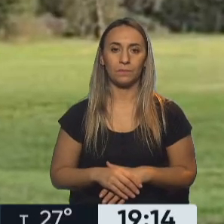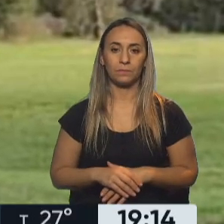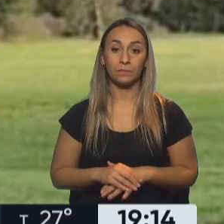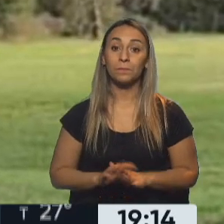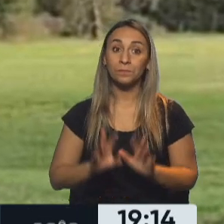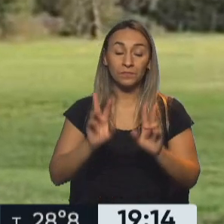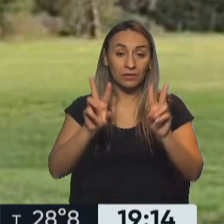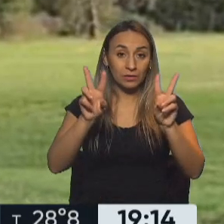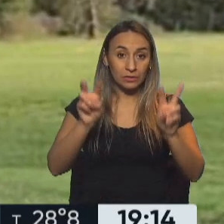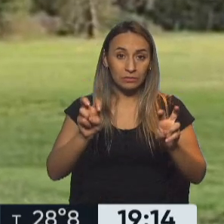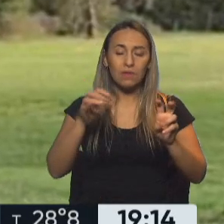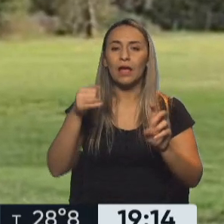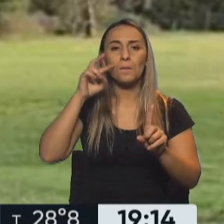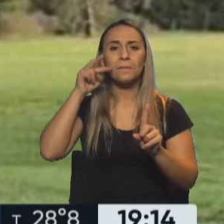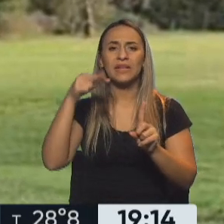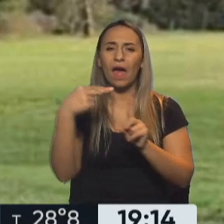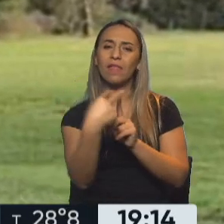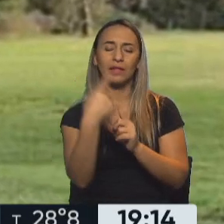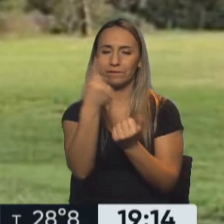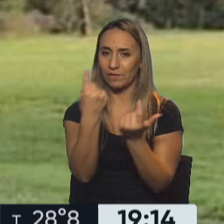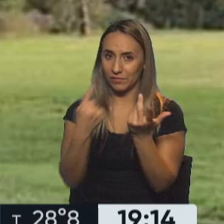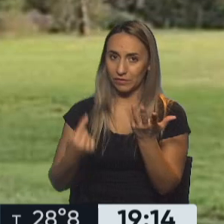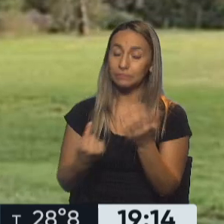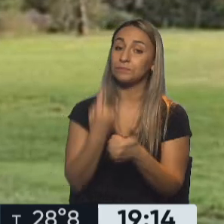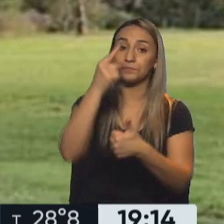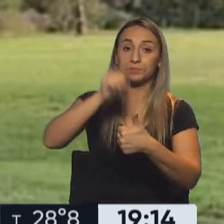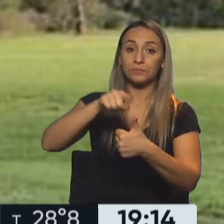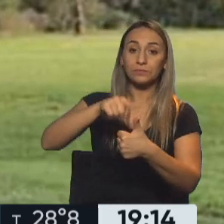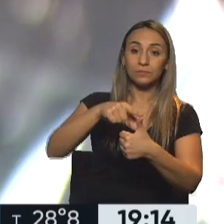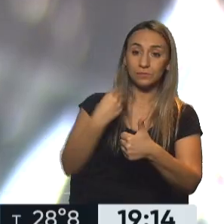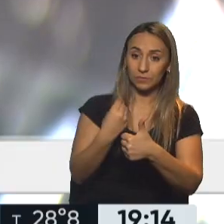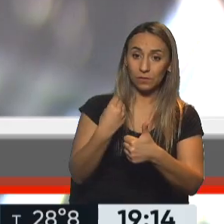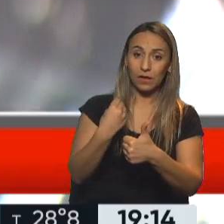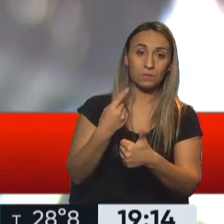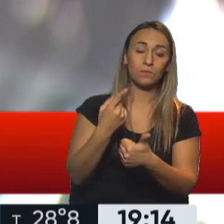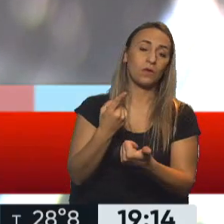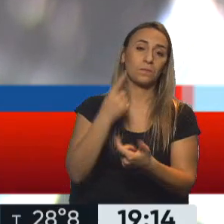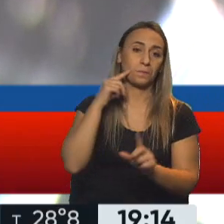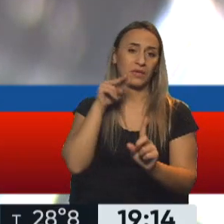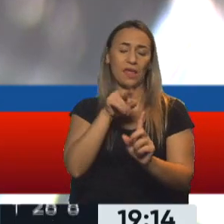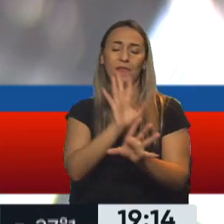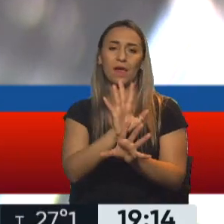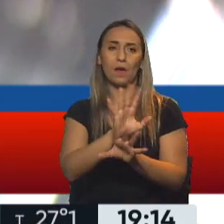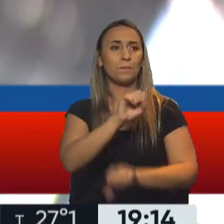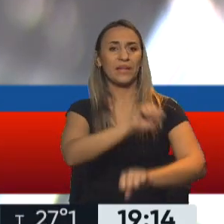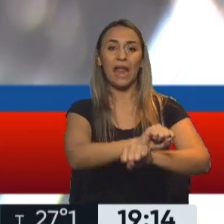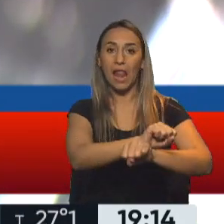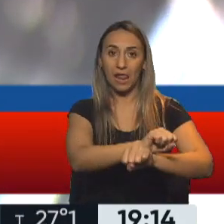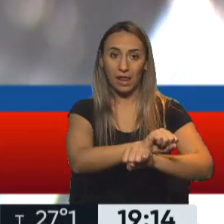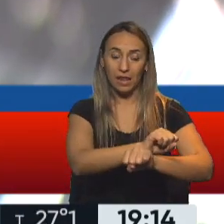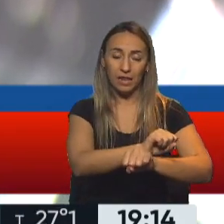varios aristas y una es la cuestión estrictamente técnica penal, si usted quiere, que tiene que ver con